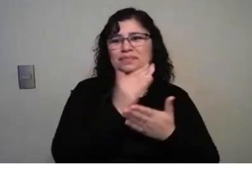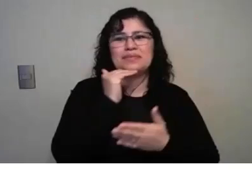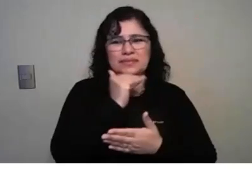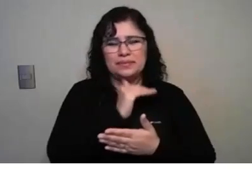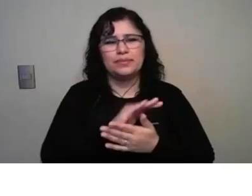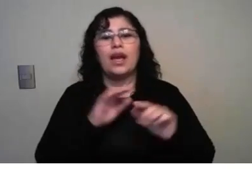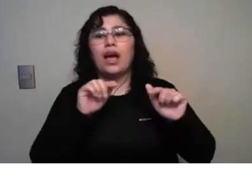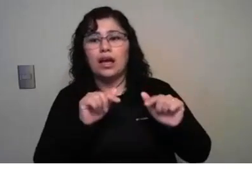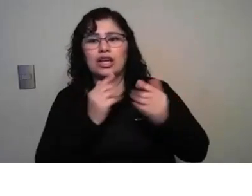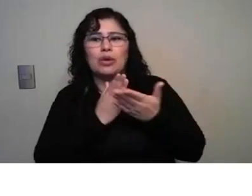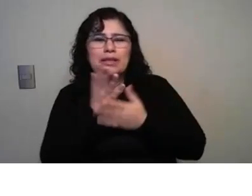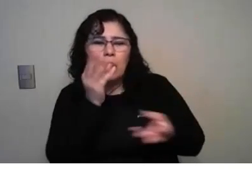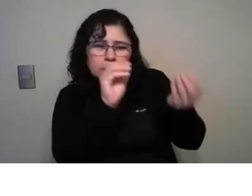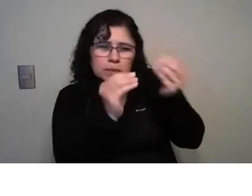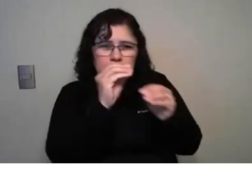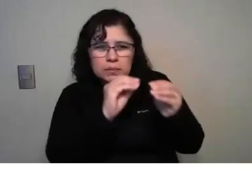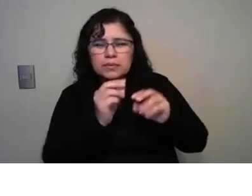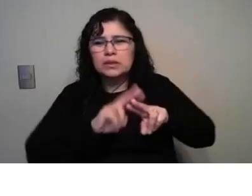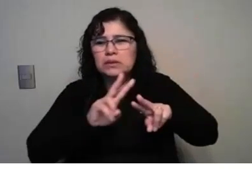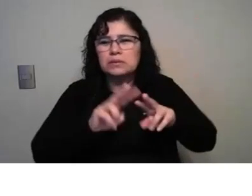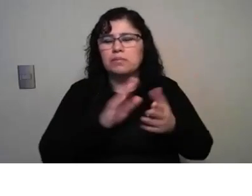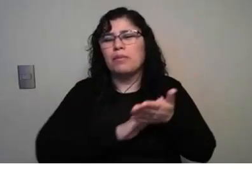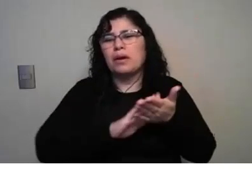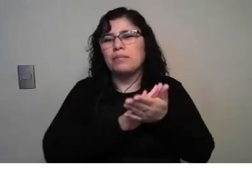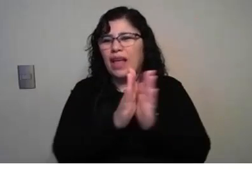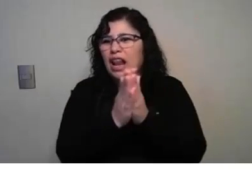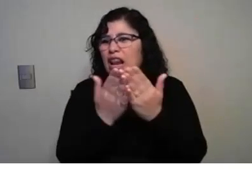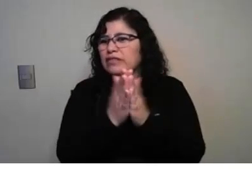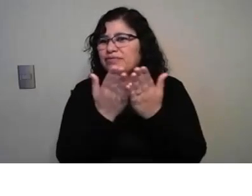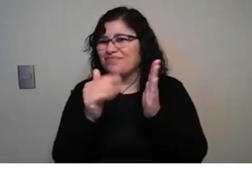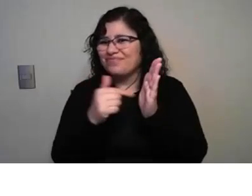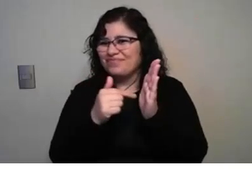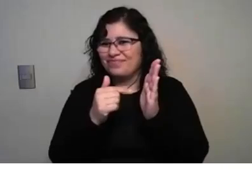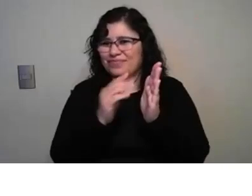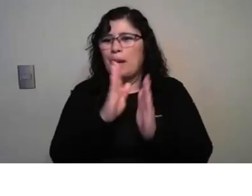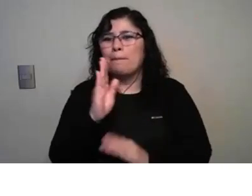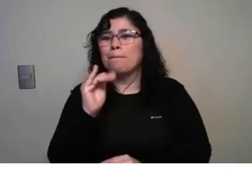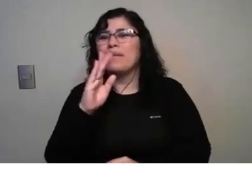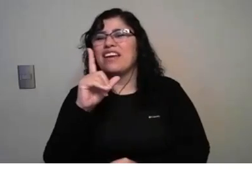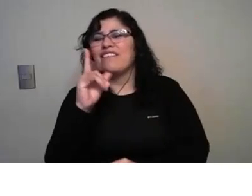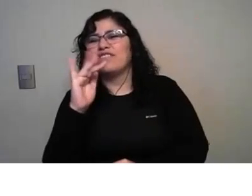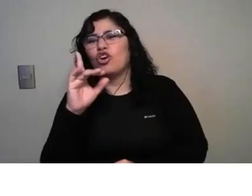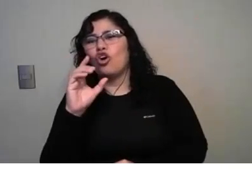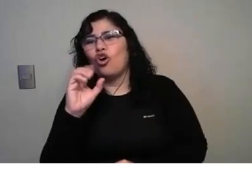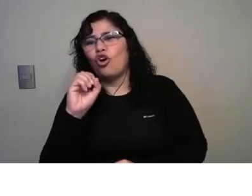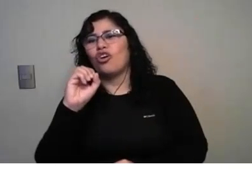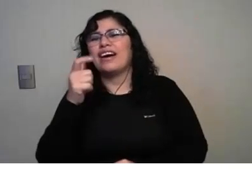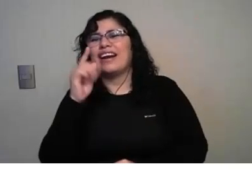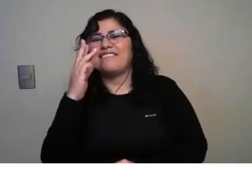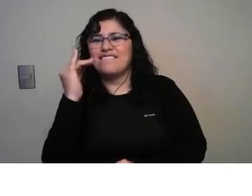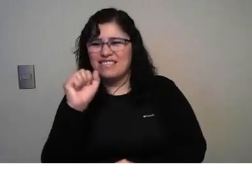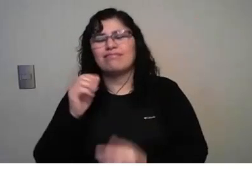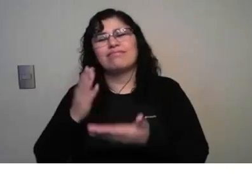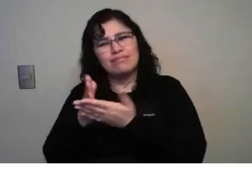empezar a armar una búsqueda bibliográfica respecto a esta temática. Ahora, respecto a la búsqueda bibliográfica, yo